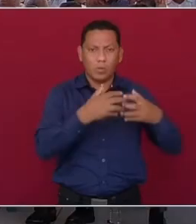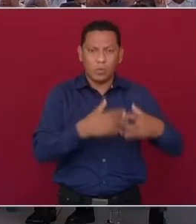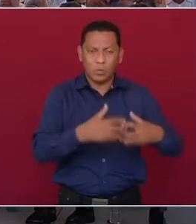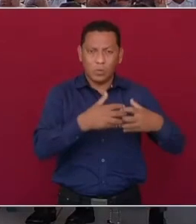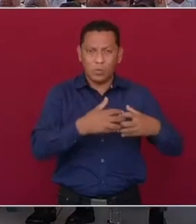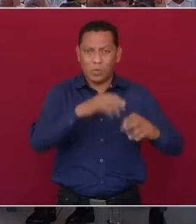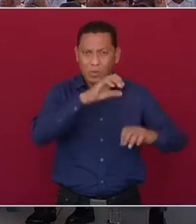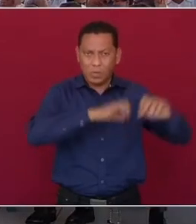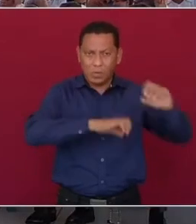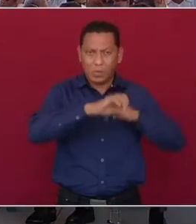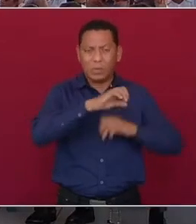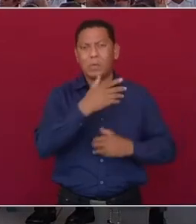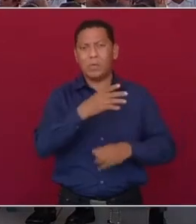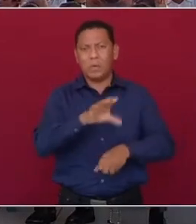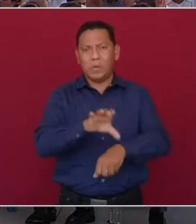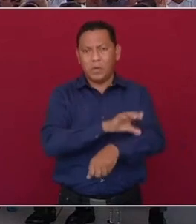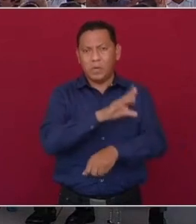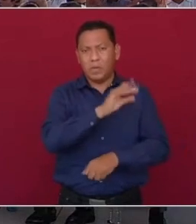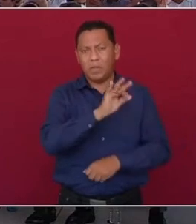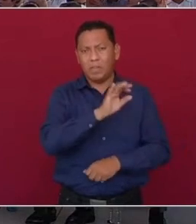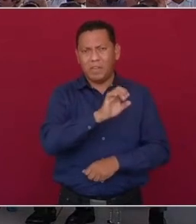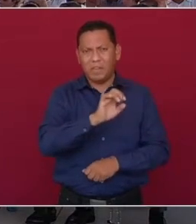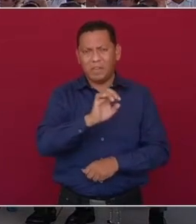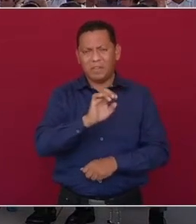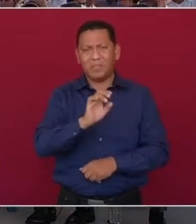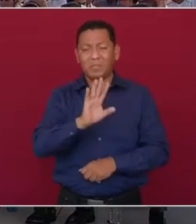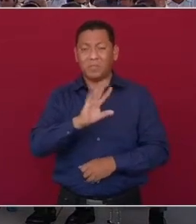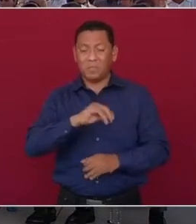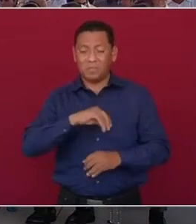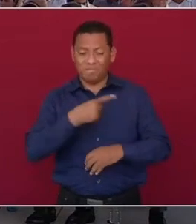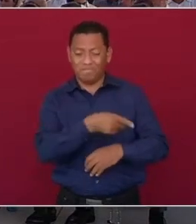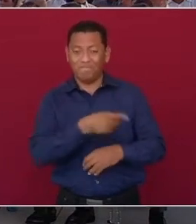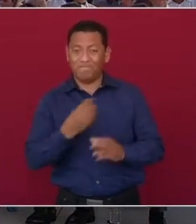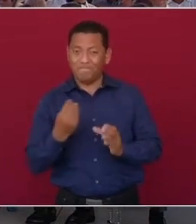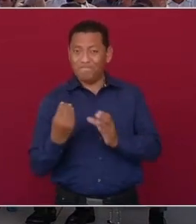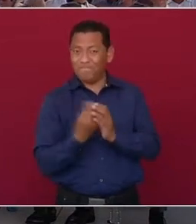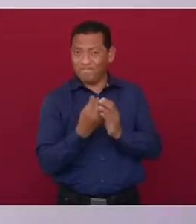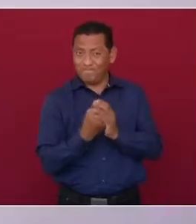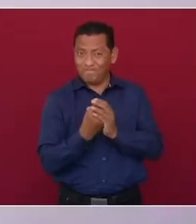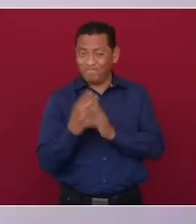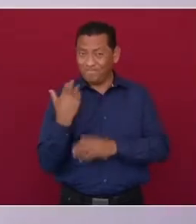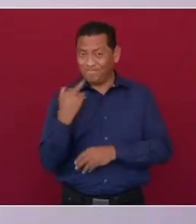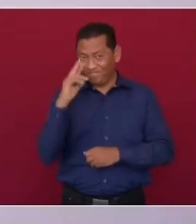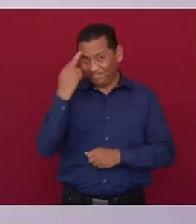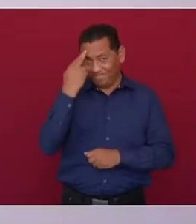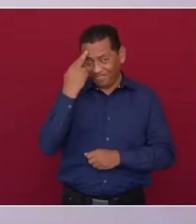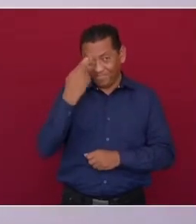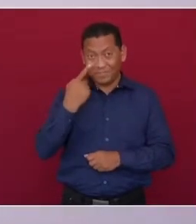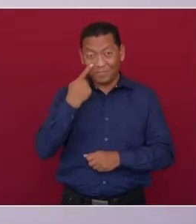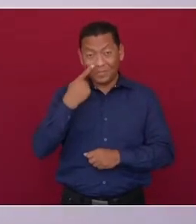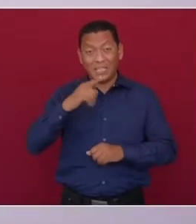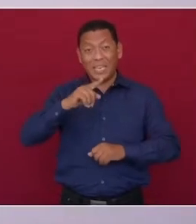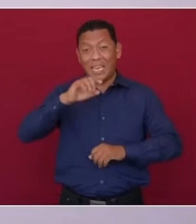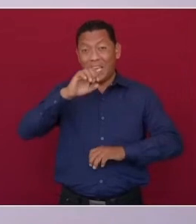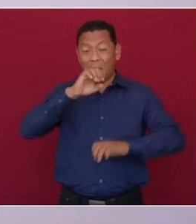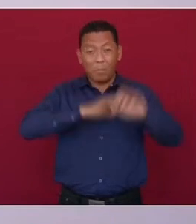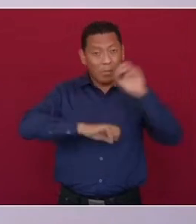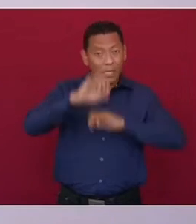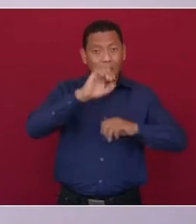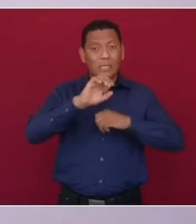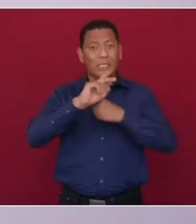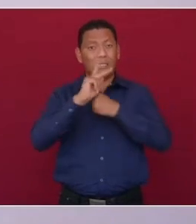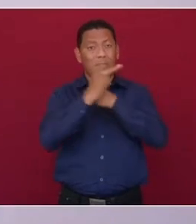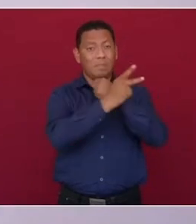La privatización de la industria eléctrica fue tan brutal que empresas extranjeras